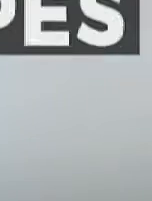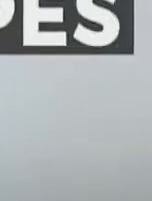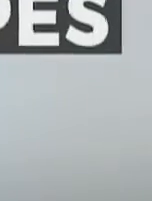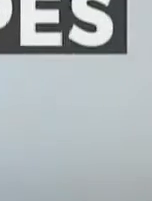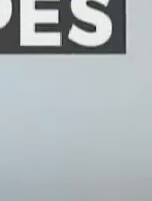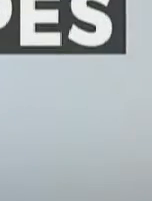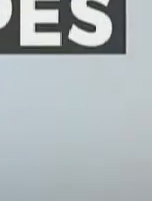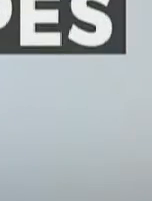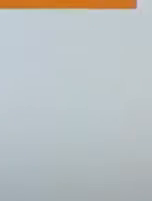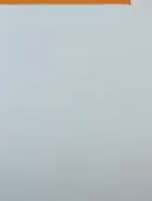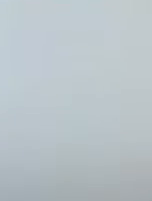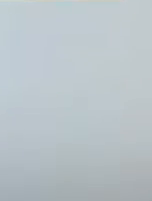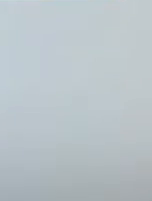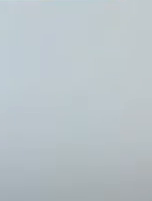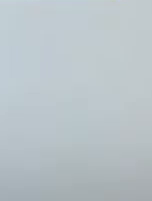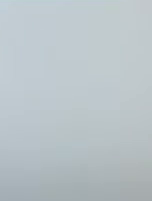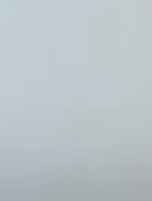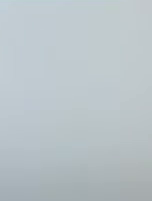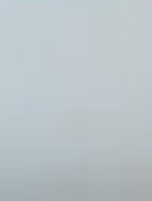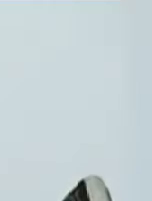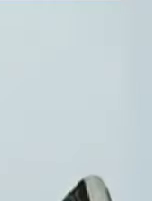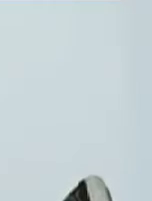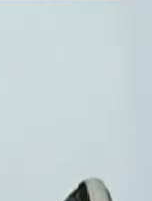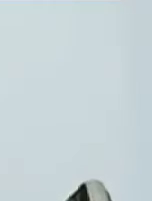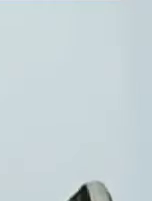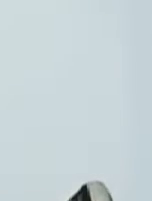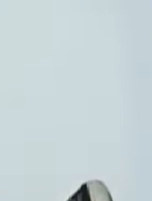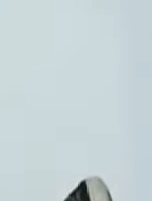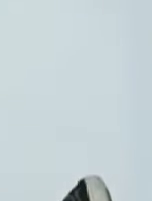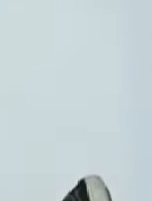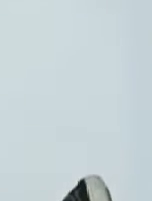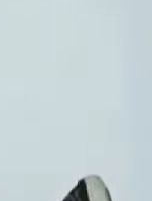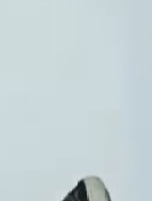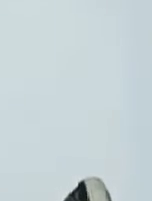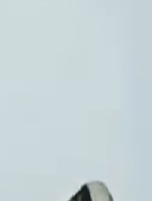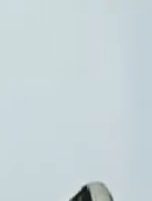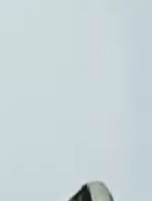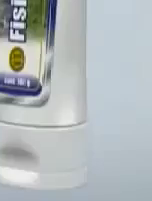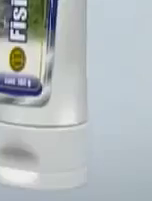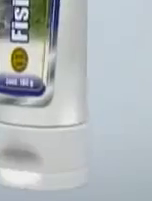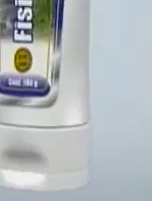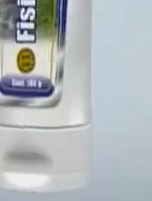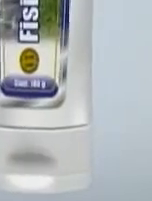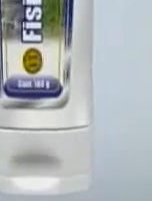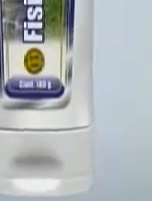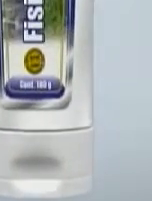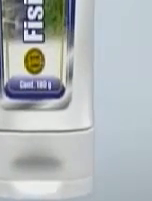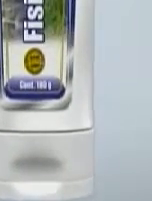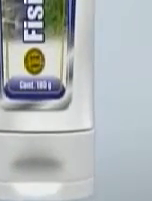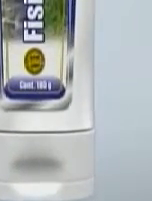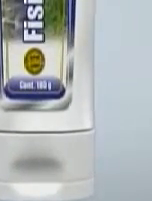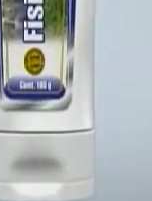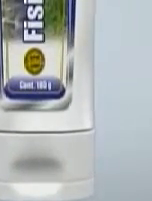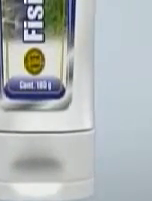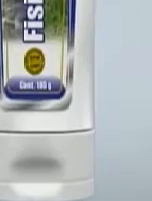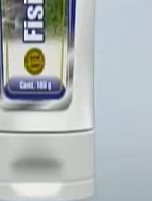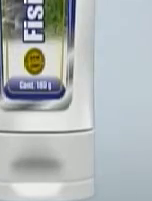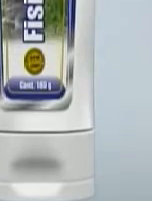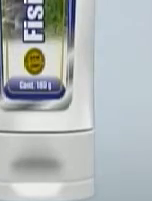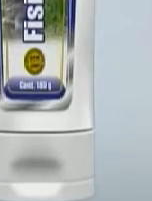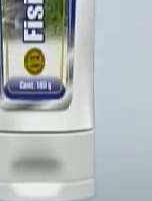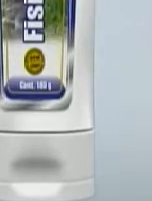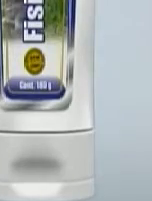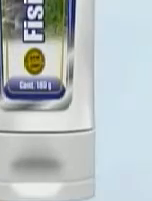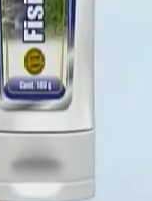Espasmos, golpes, dolores musculares y articulares tienen solución con Fisiodol, potente gel